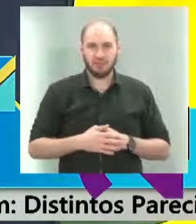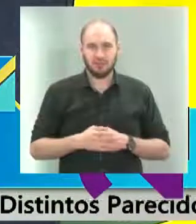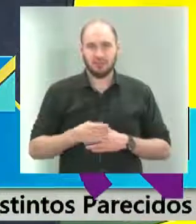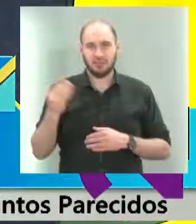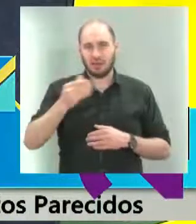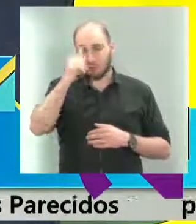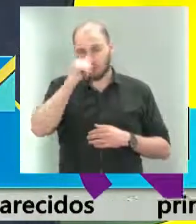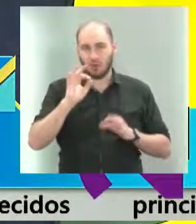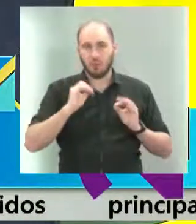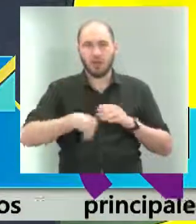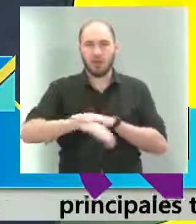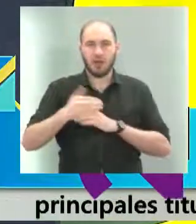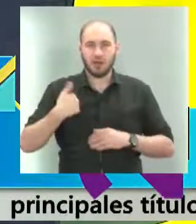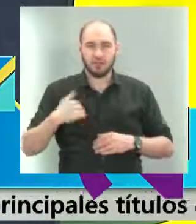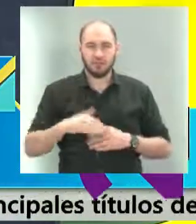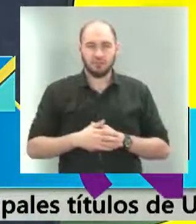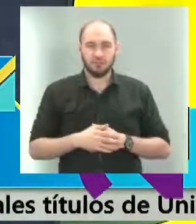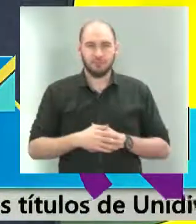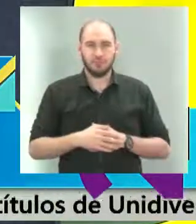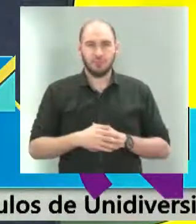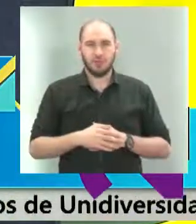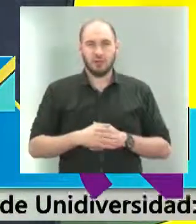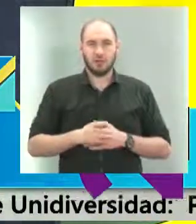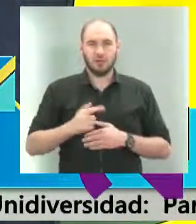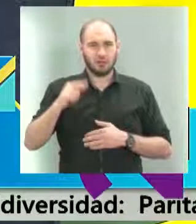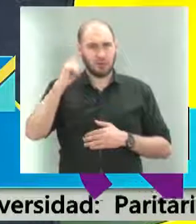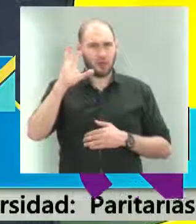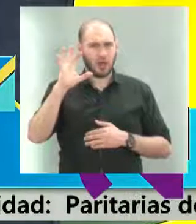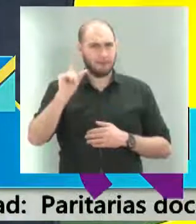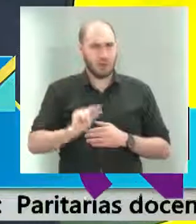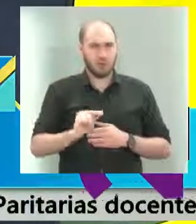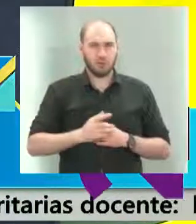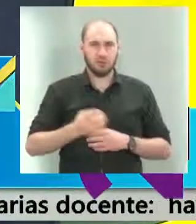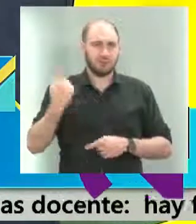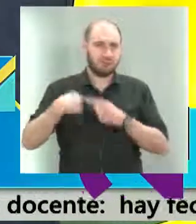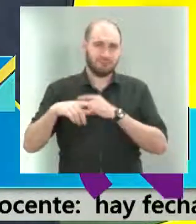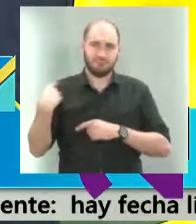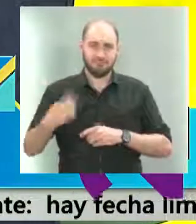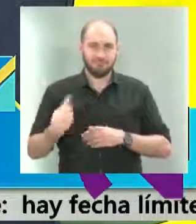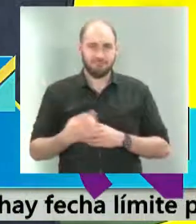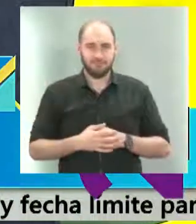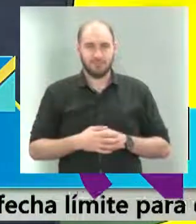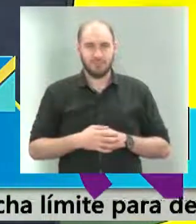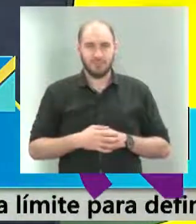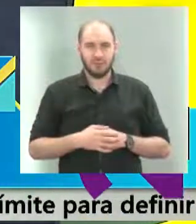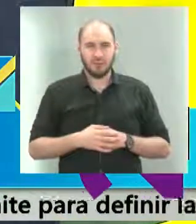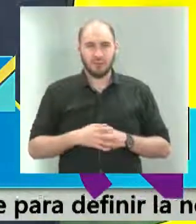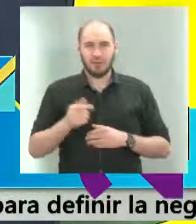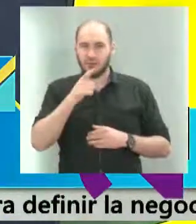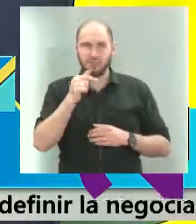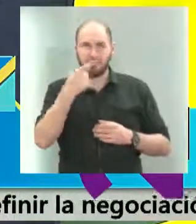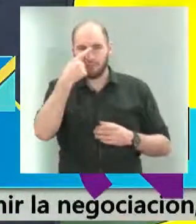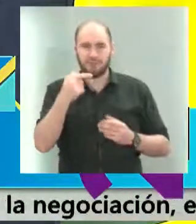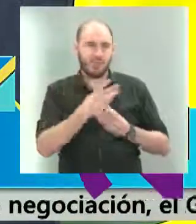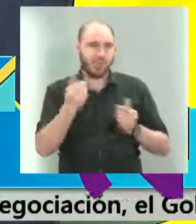los fines de semana en el fútbol argentino. Tenemos poca memoria, uh-huh. Es histórico esto. Bueno, esto fue pues ya la frutilla del postre, el